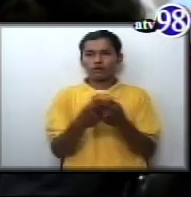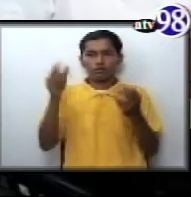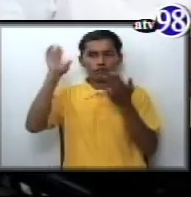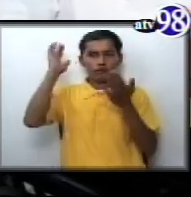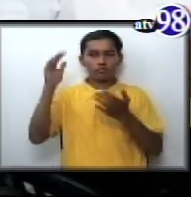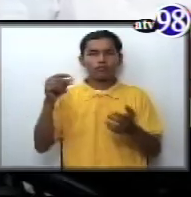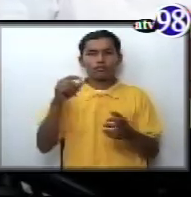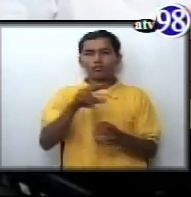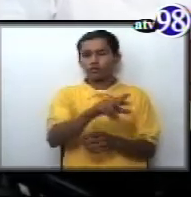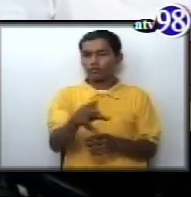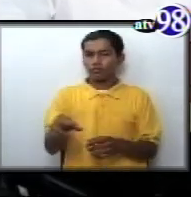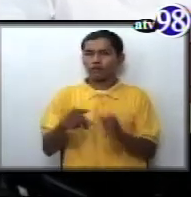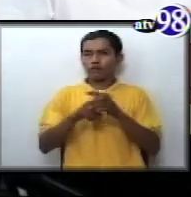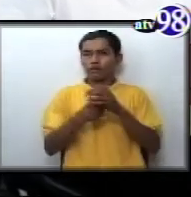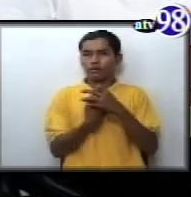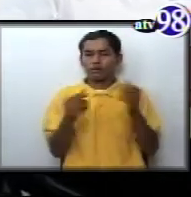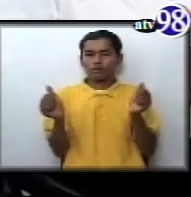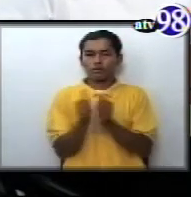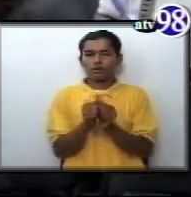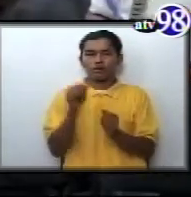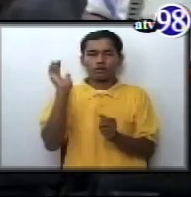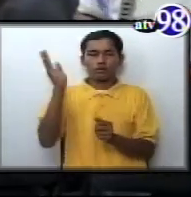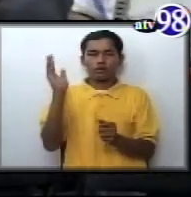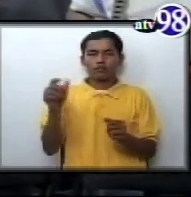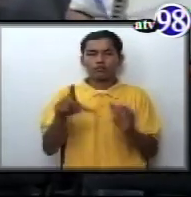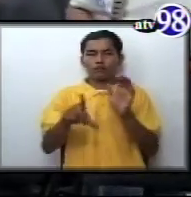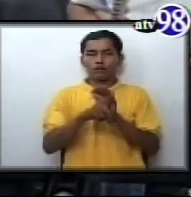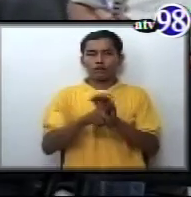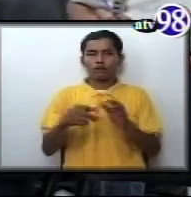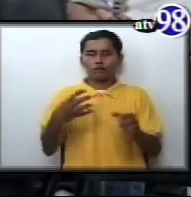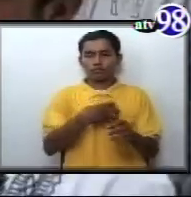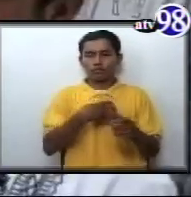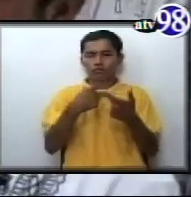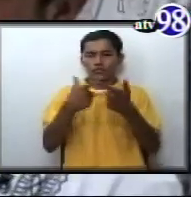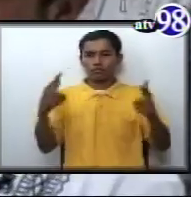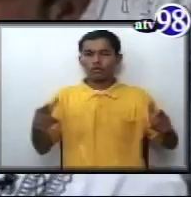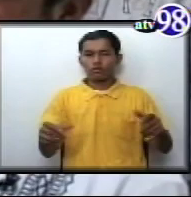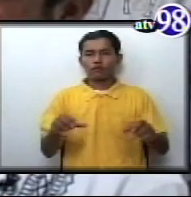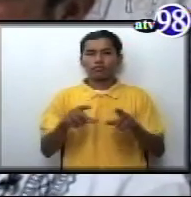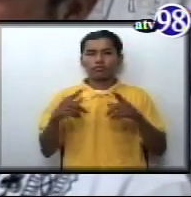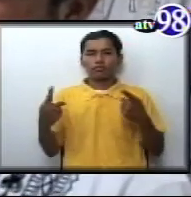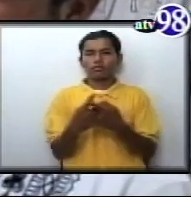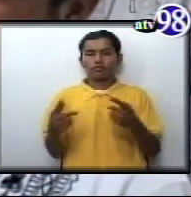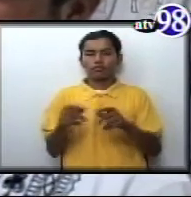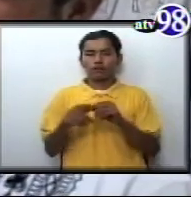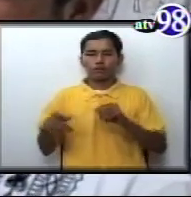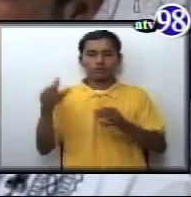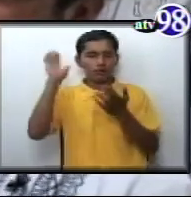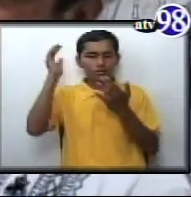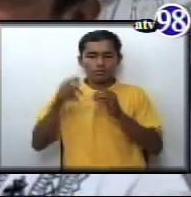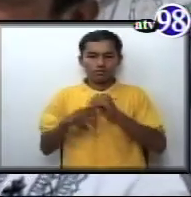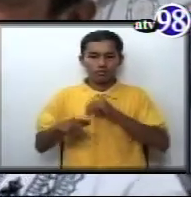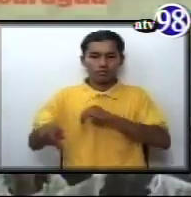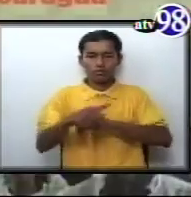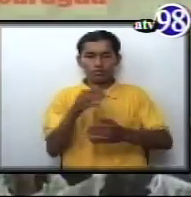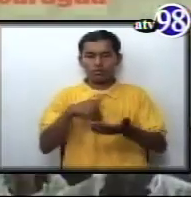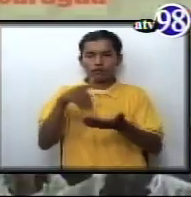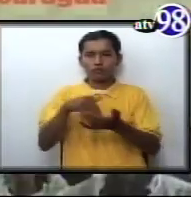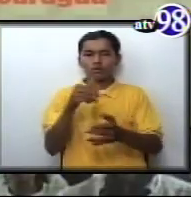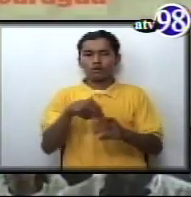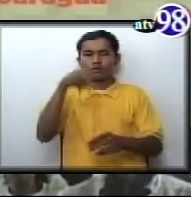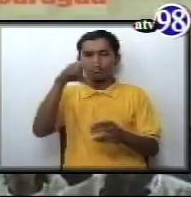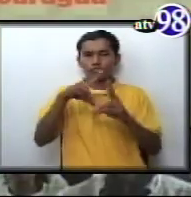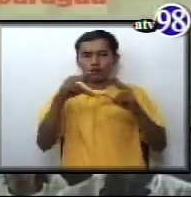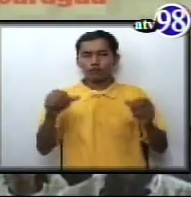indígenas, misma que inició con el foro Ley de Autonomía de los Pueblos Indígenas del Pacífico Centro y Norte de Nicaragua y